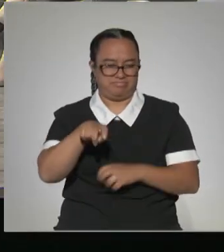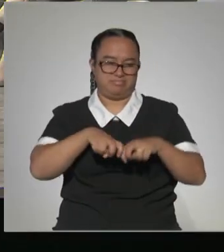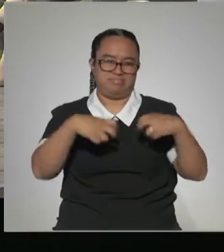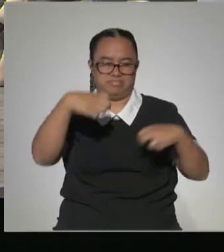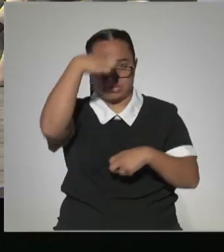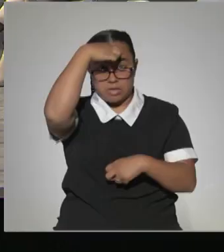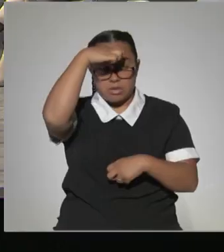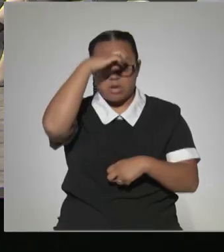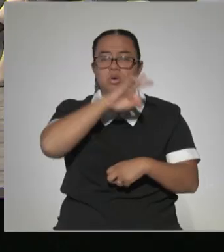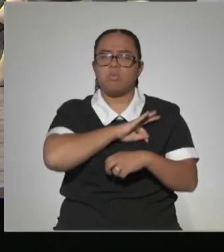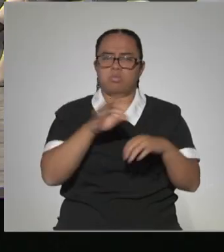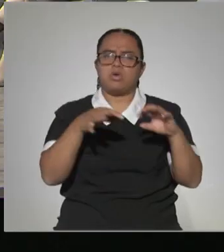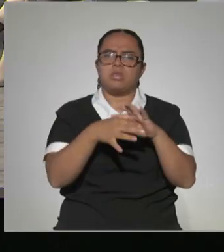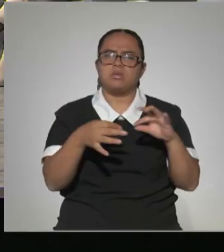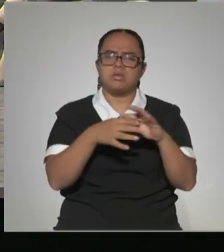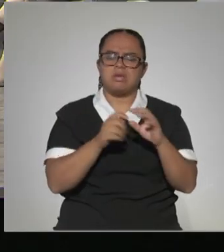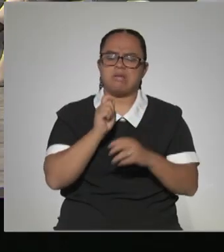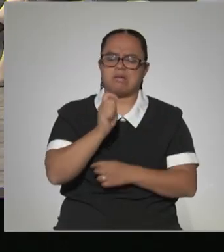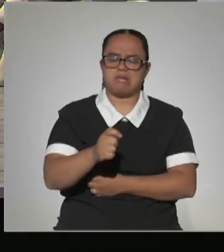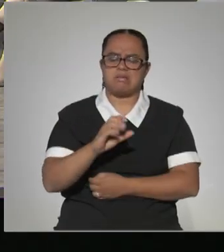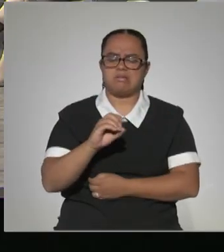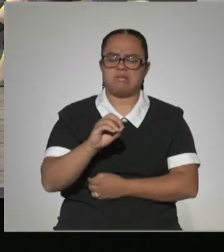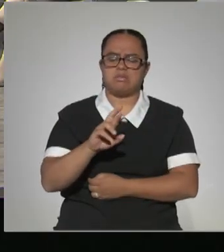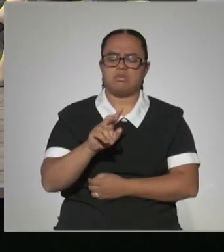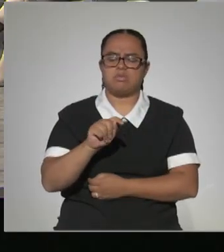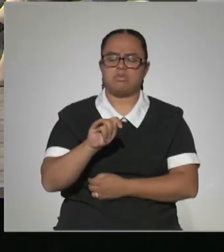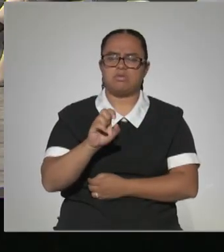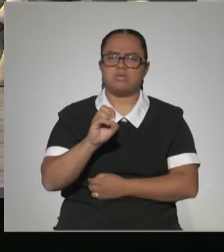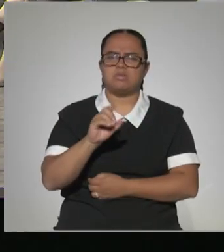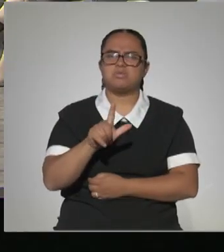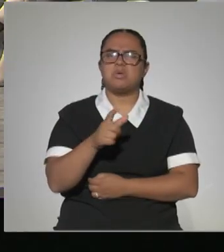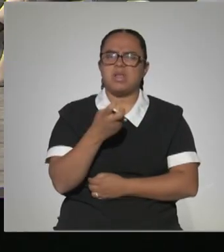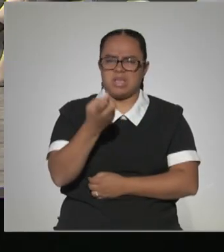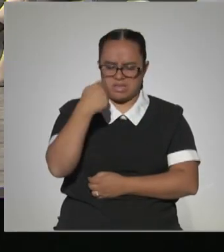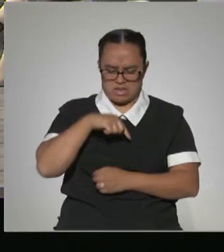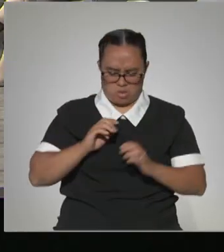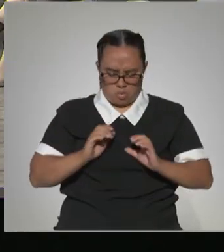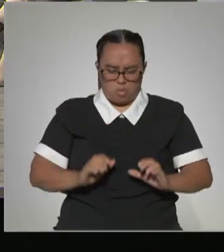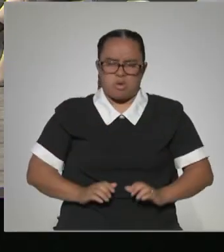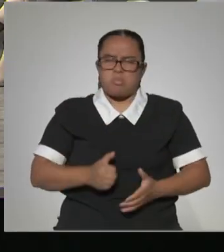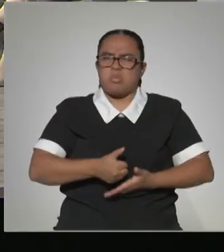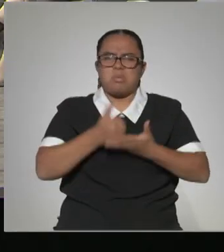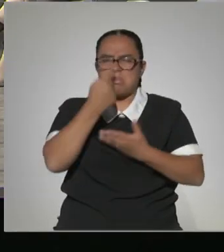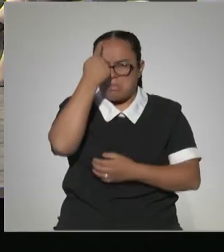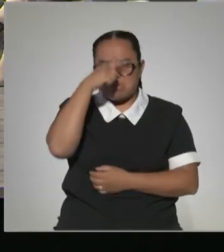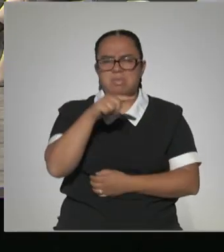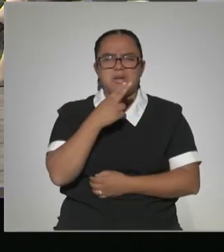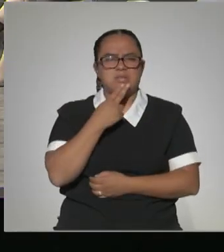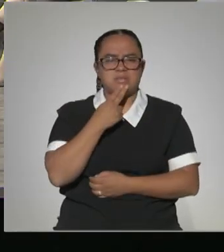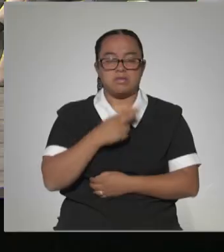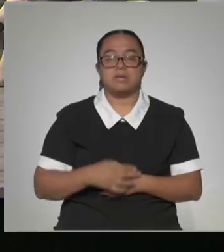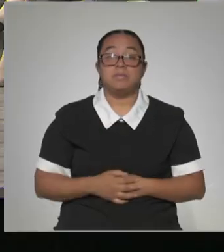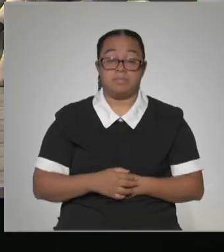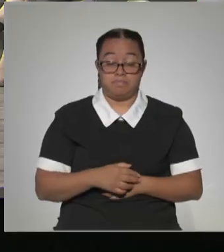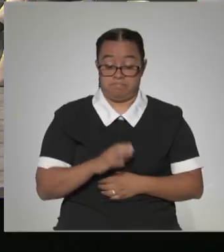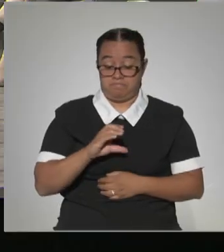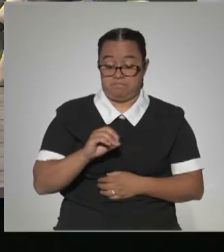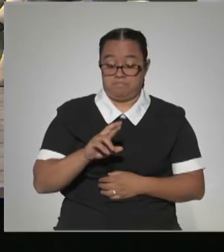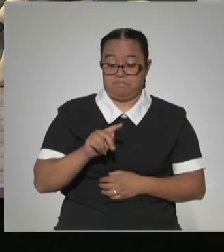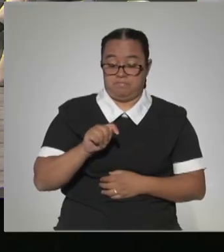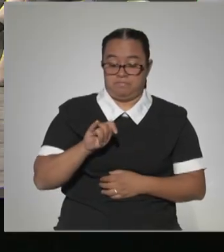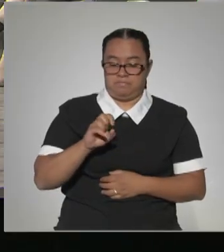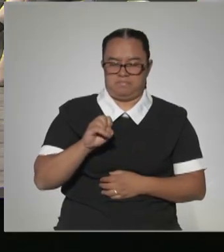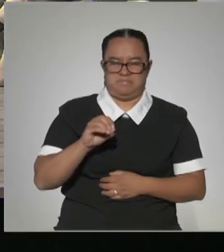especialistas, nos empezaran a decir qué es el cortisol y cuál es su función en el cuerpo. El cortisol es esta hormona que decía